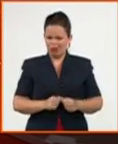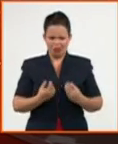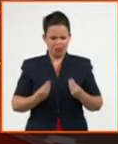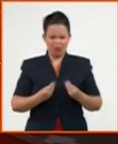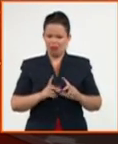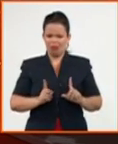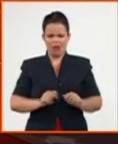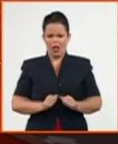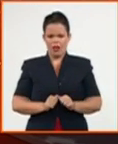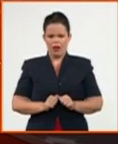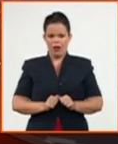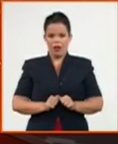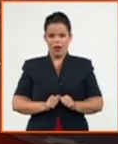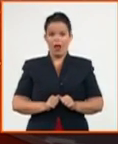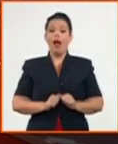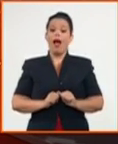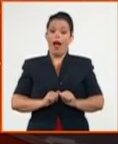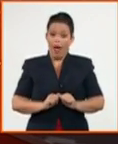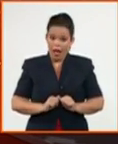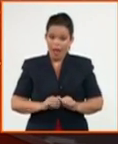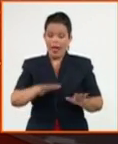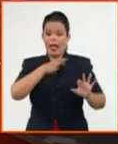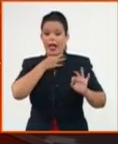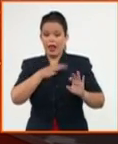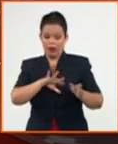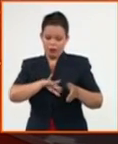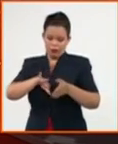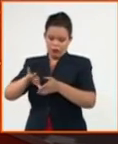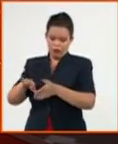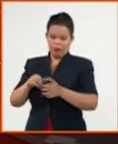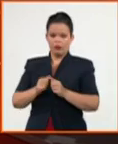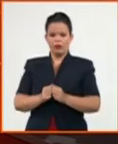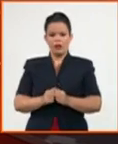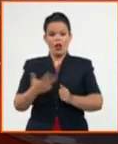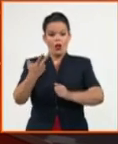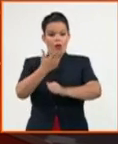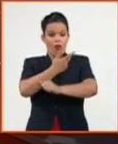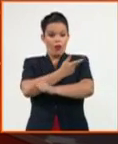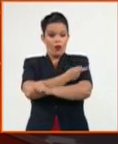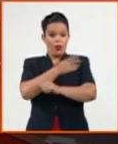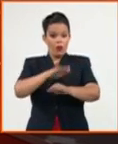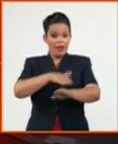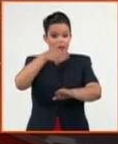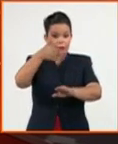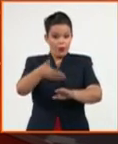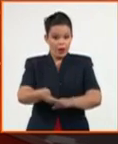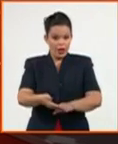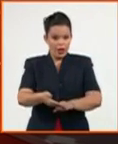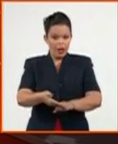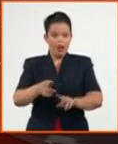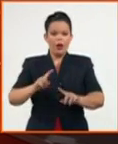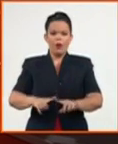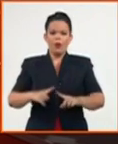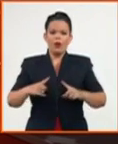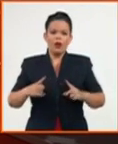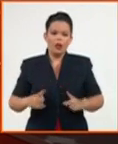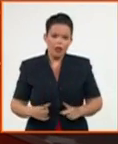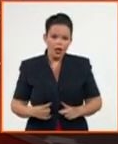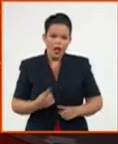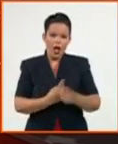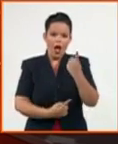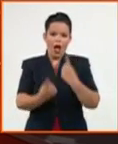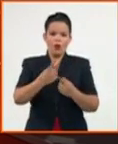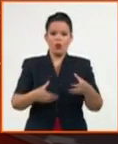posteriormente los niños los adolescentes que tengamos confirmado que hayan sido confirmados de la kobe 19